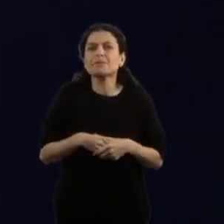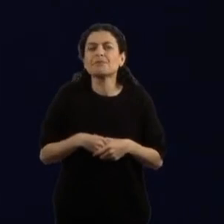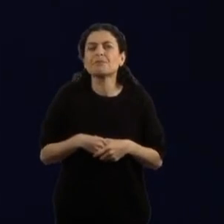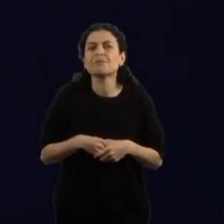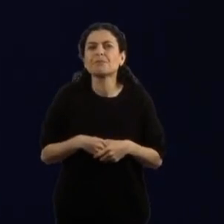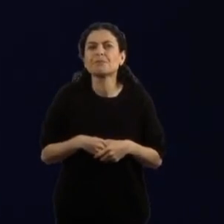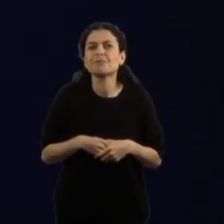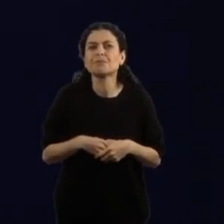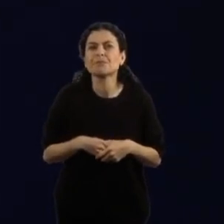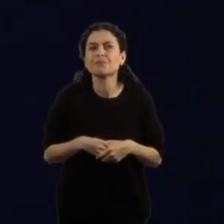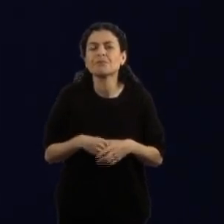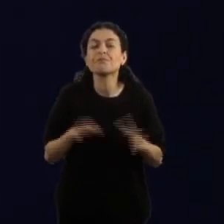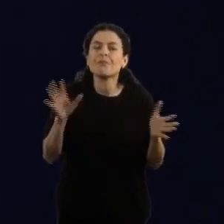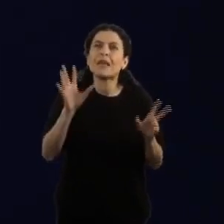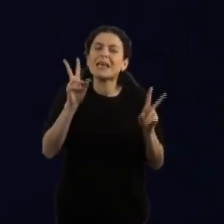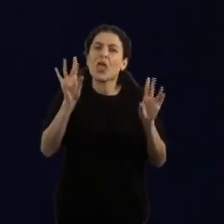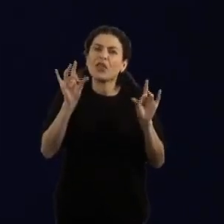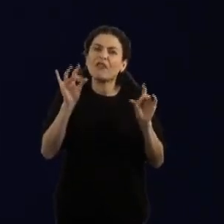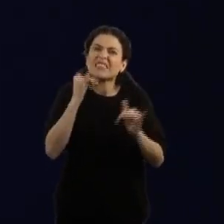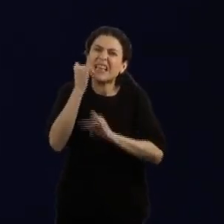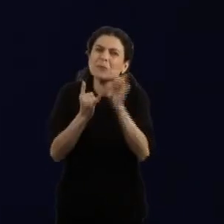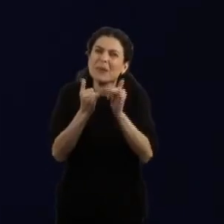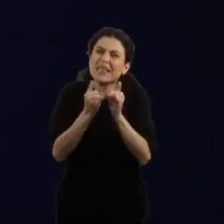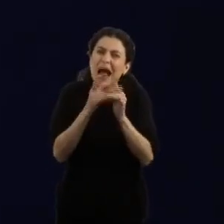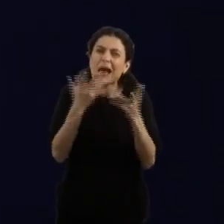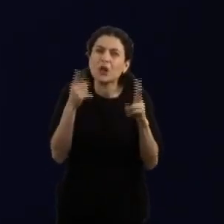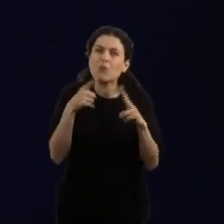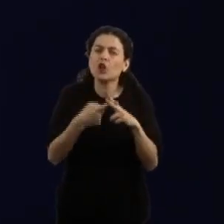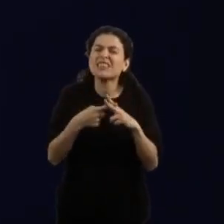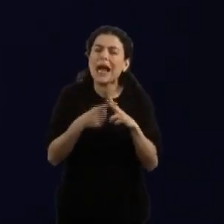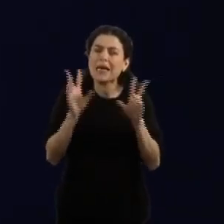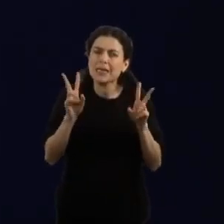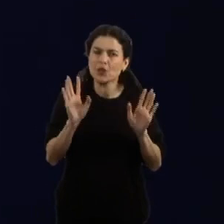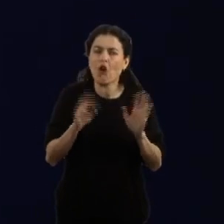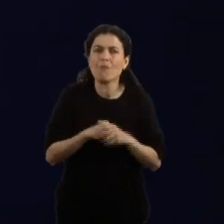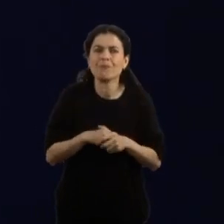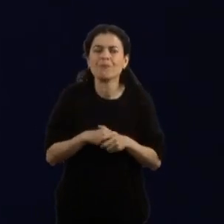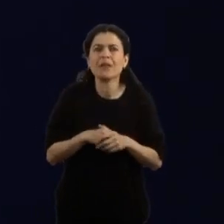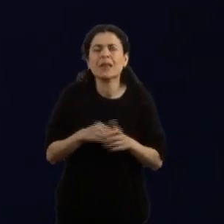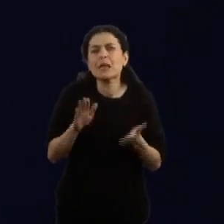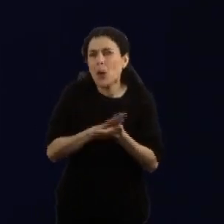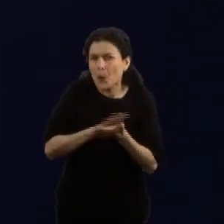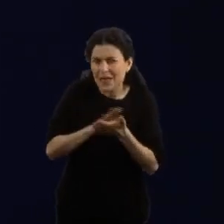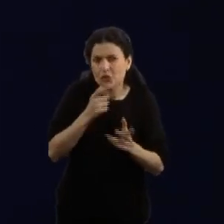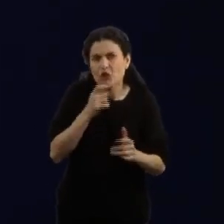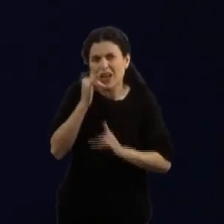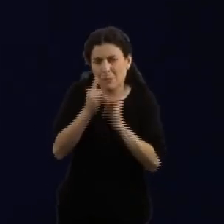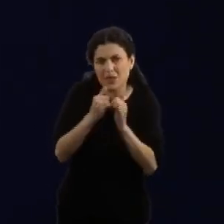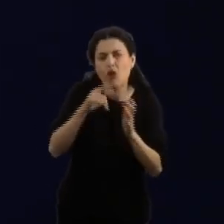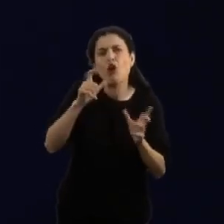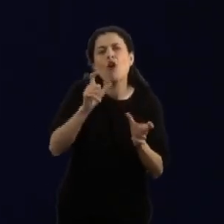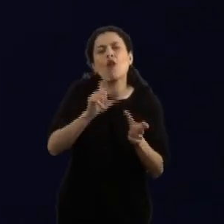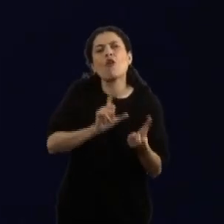digamos, es un poco técnico, pero para simplificarte la explicación, básicamente se redujeron